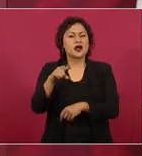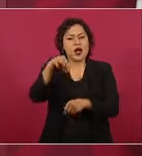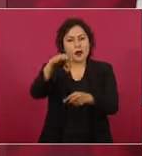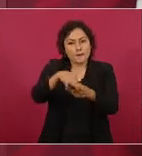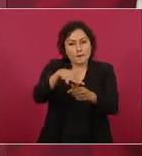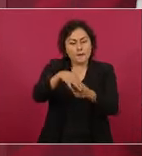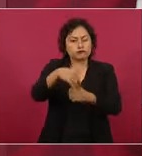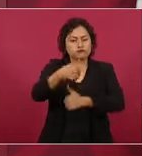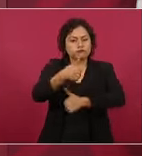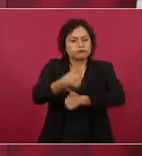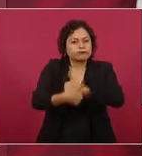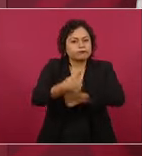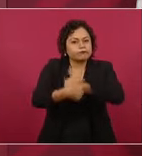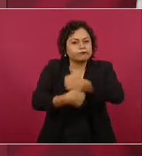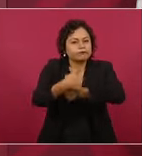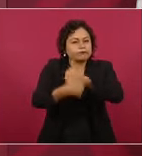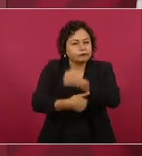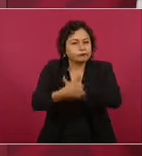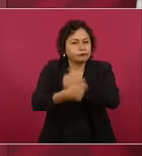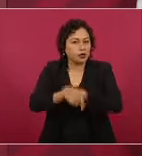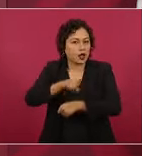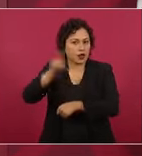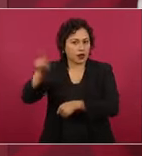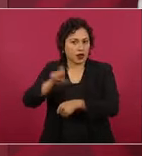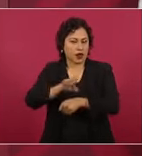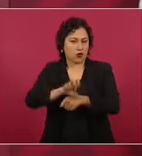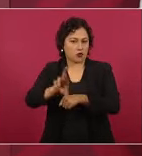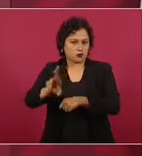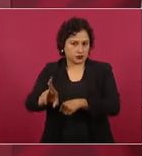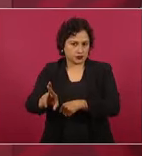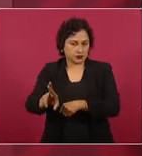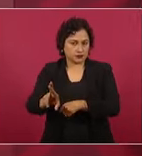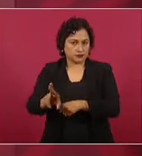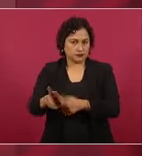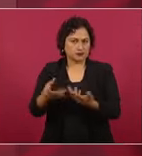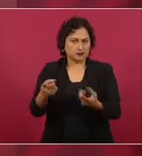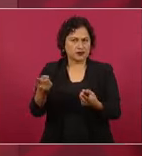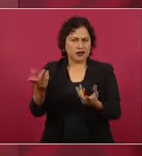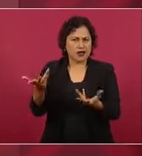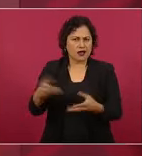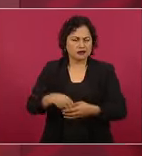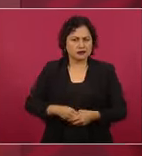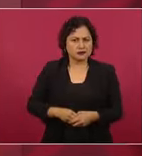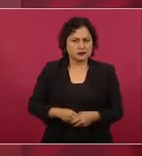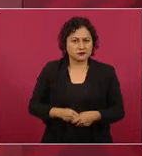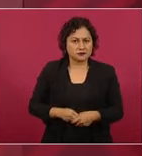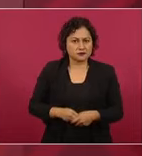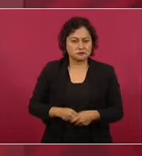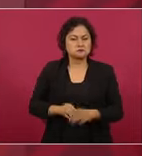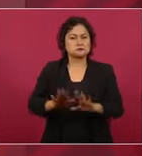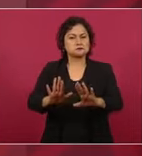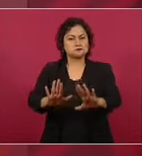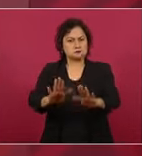competida en Costa Rica. ¿Qué hicieron? Un recuento,